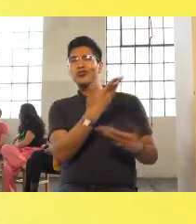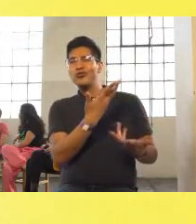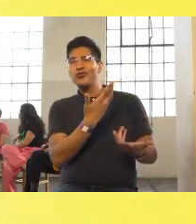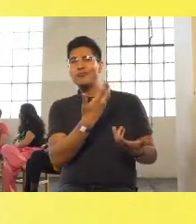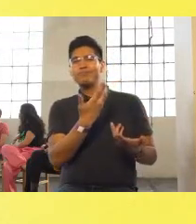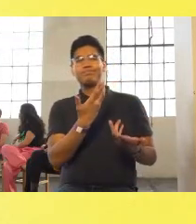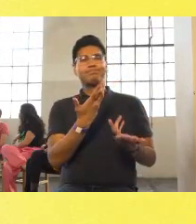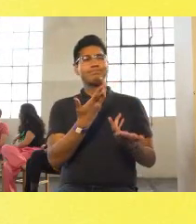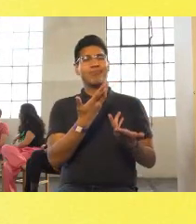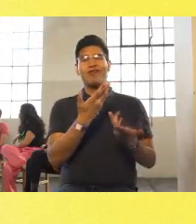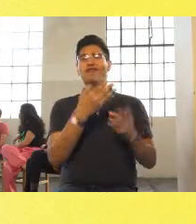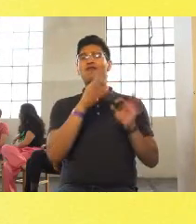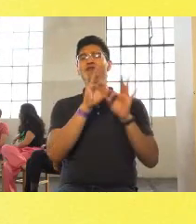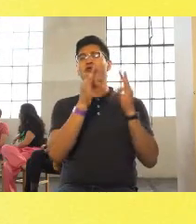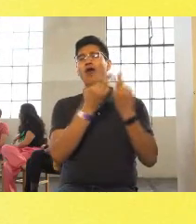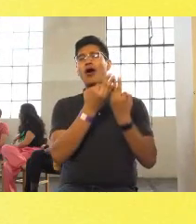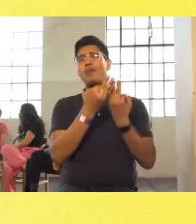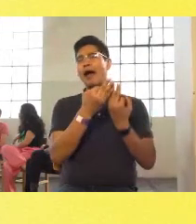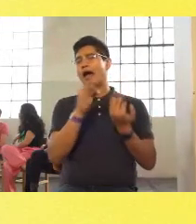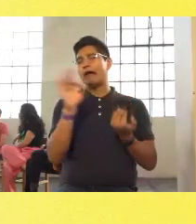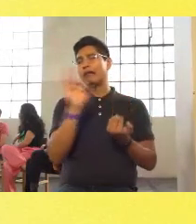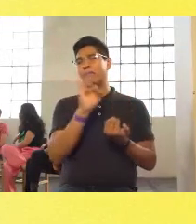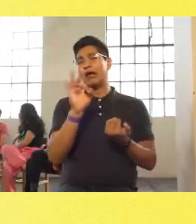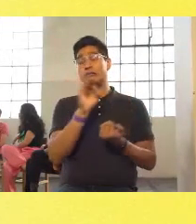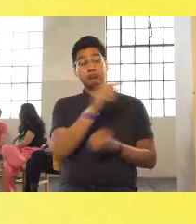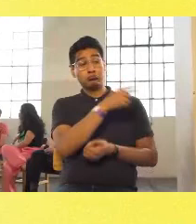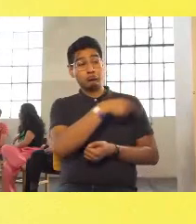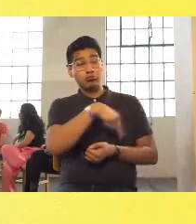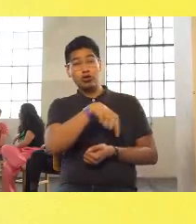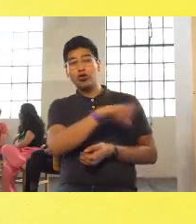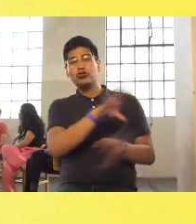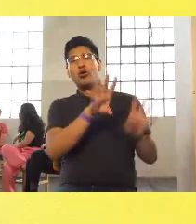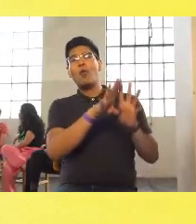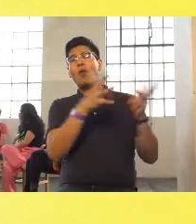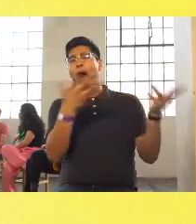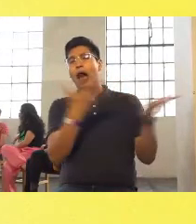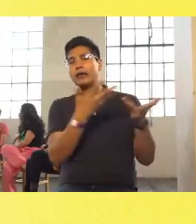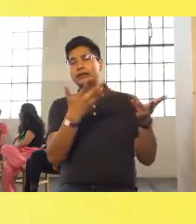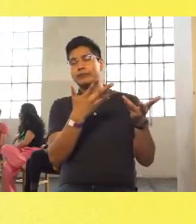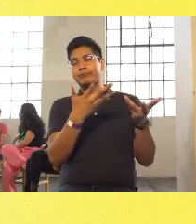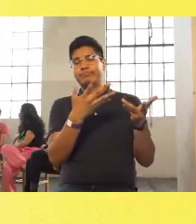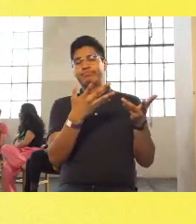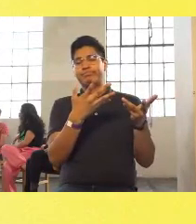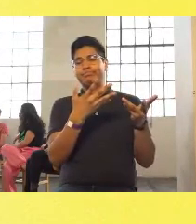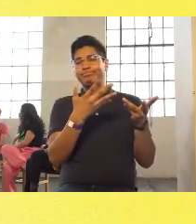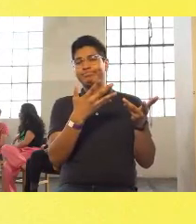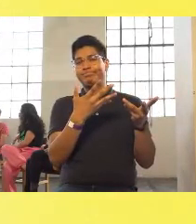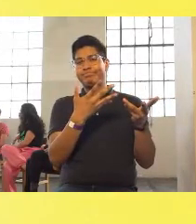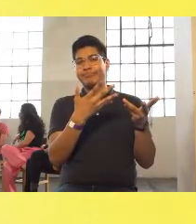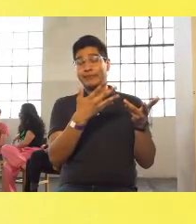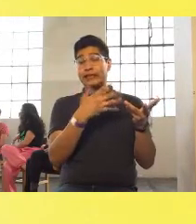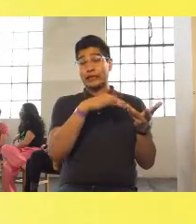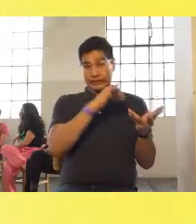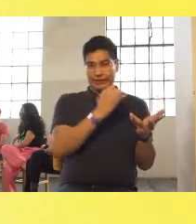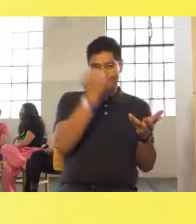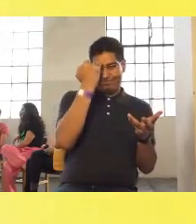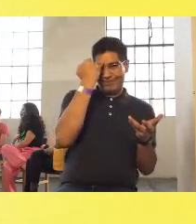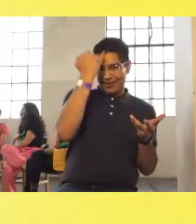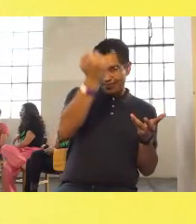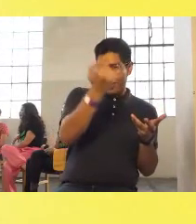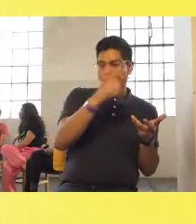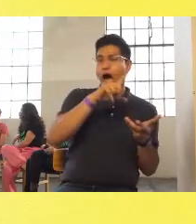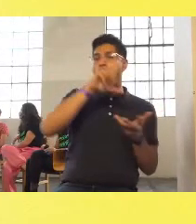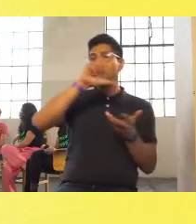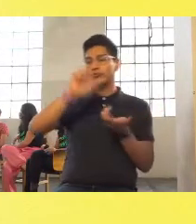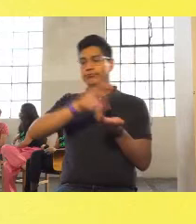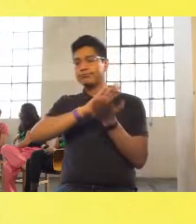ideación? O sea, ¿cómo es que llegaron de pensar necesito hacer algo a el resultado que se dio, ¿no? Ya